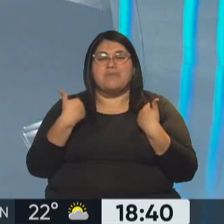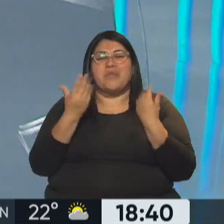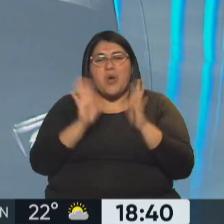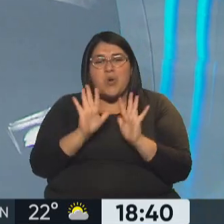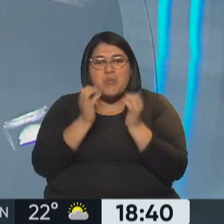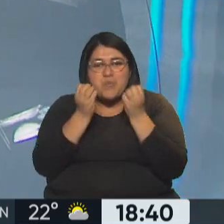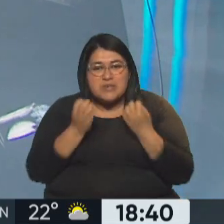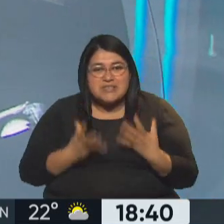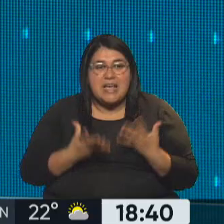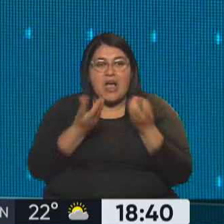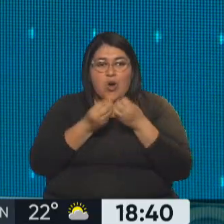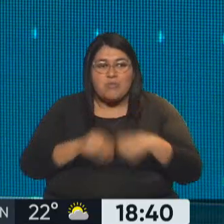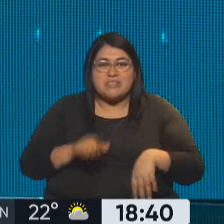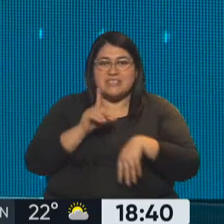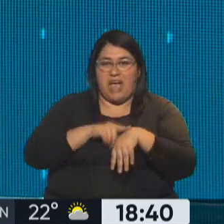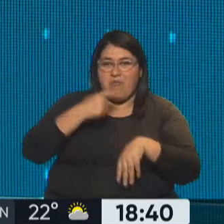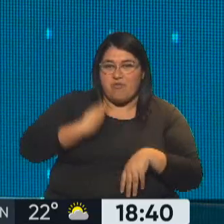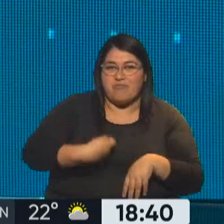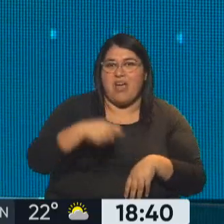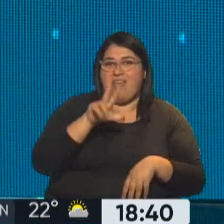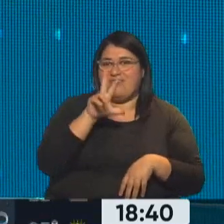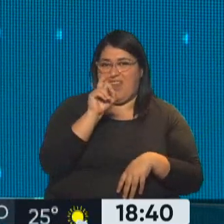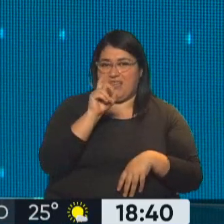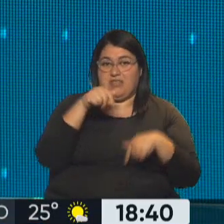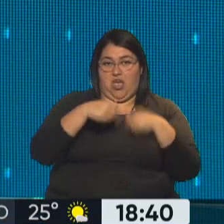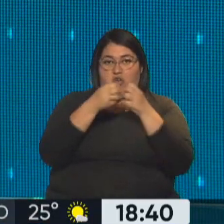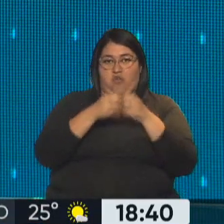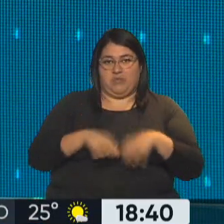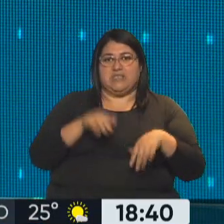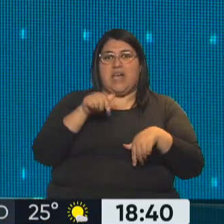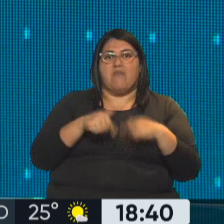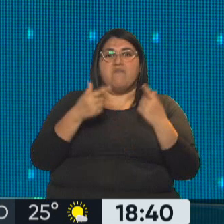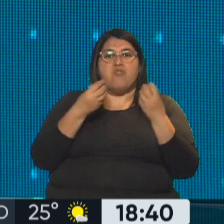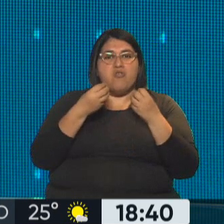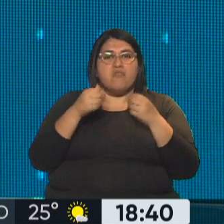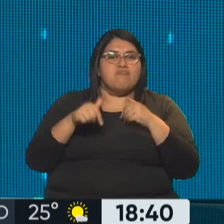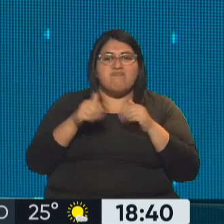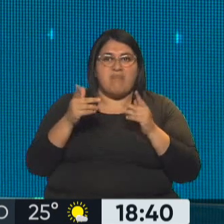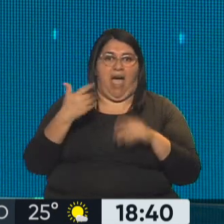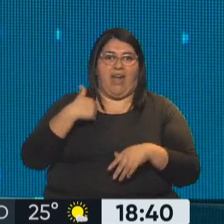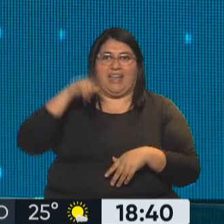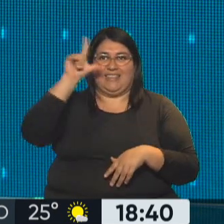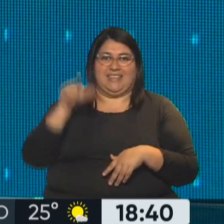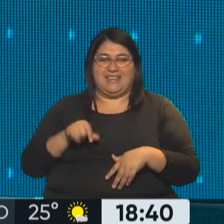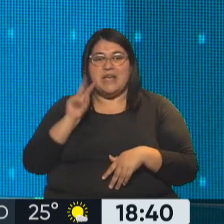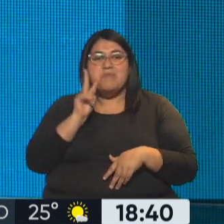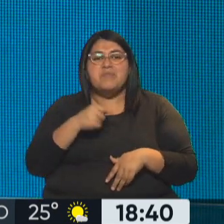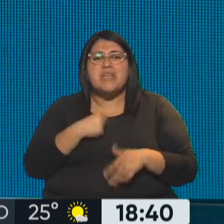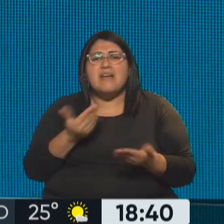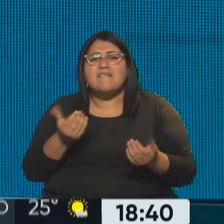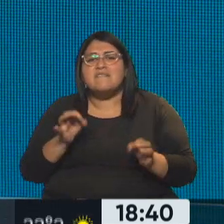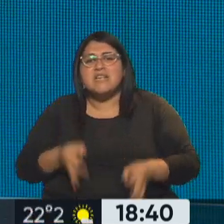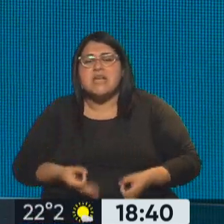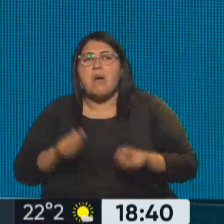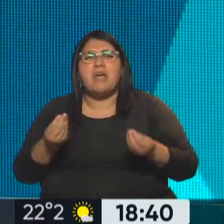¿cómo están? Empezamos por el Ahora 30, se empezó a aplicar desde esta semana y mucho interés, mucha gente en todo el país que nos está viendo y escuchando y que quiere saber